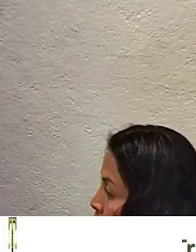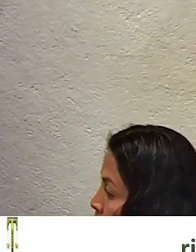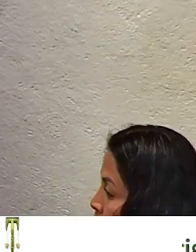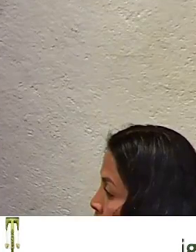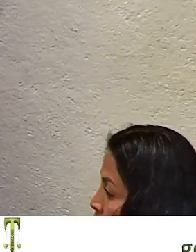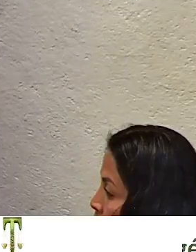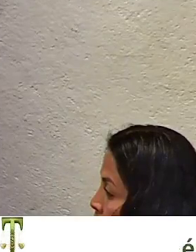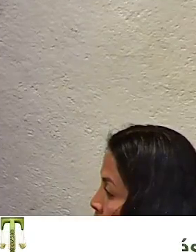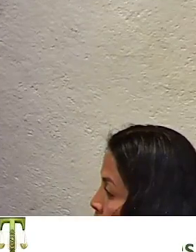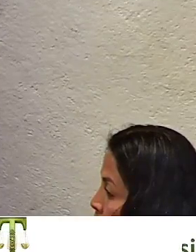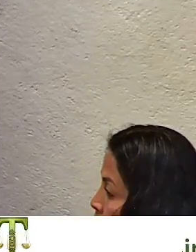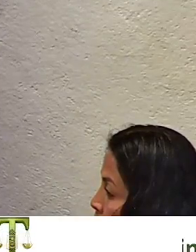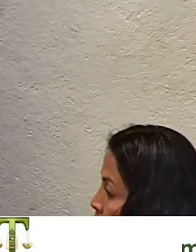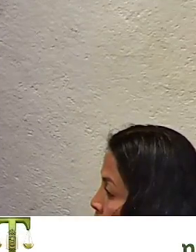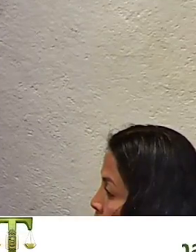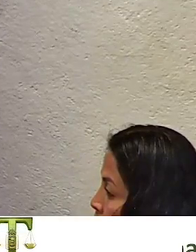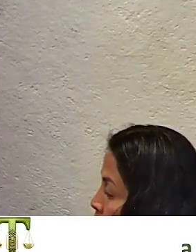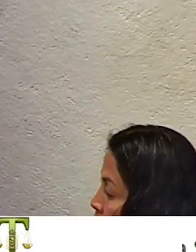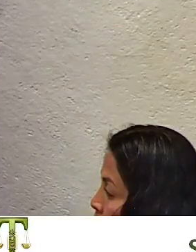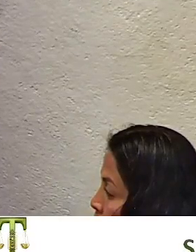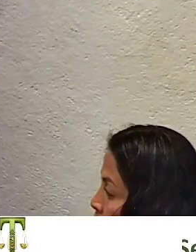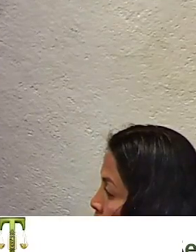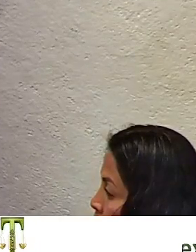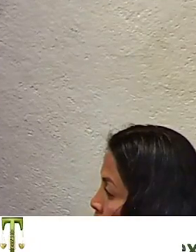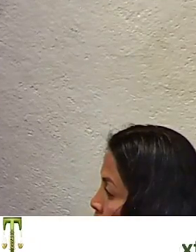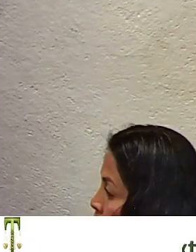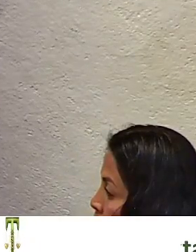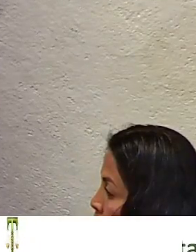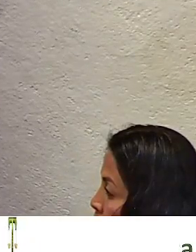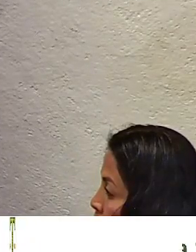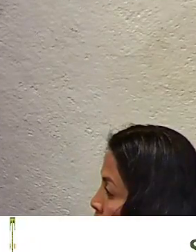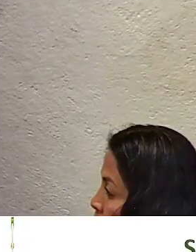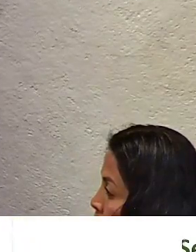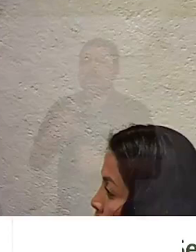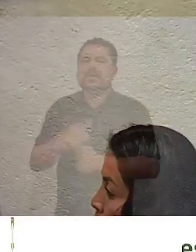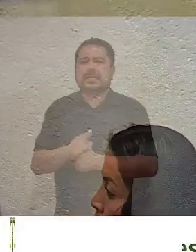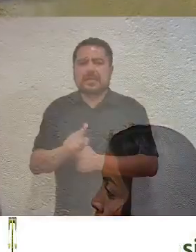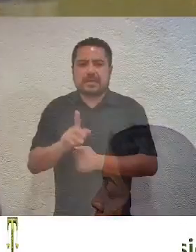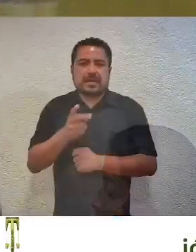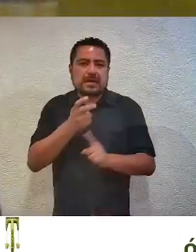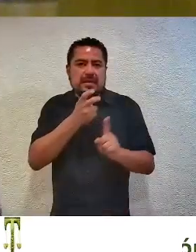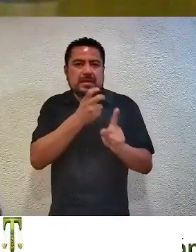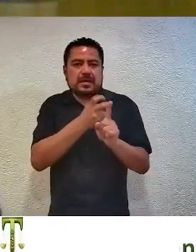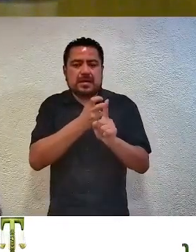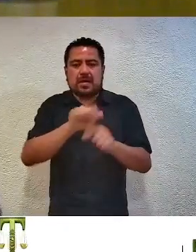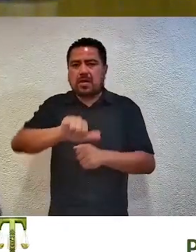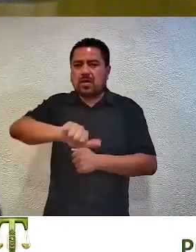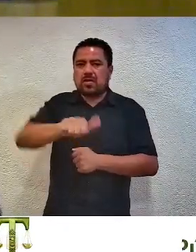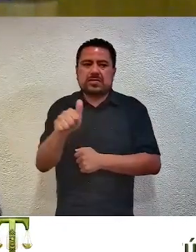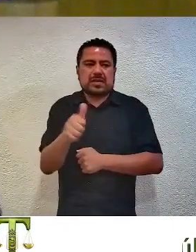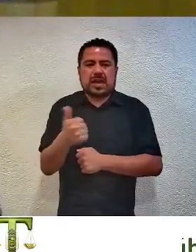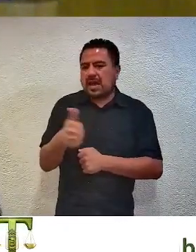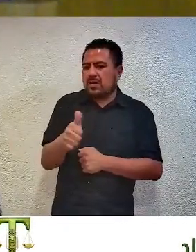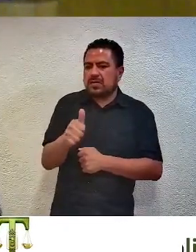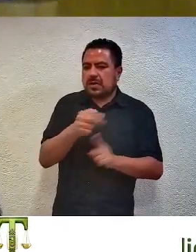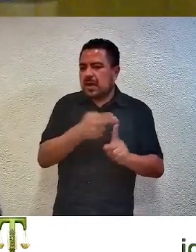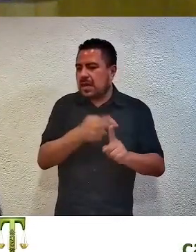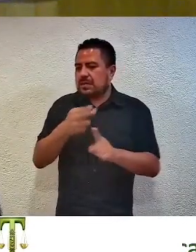Ciudadana del Estado de Guerrero, desde que recibió el escrito de queja y o denuncia, esto es, desde el 11 de agosto y hasta el